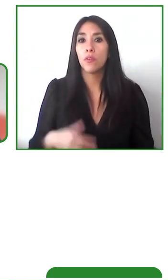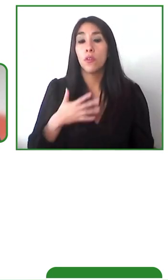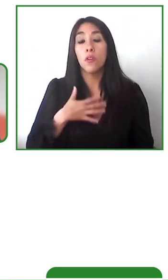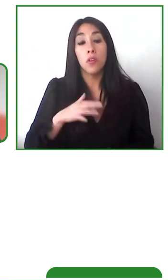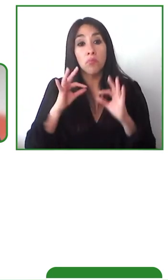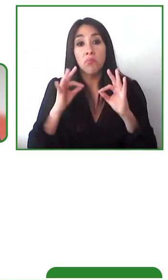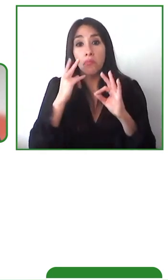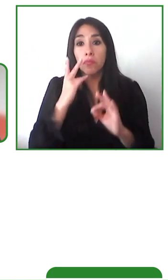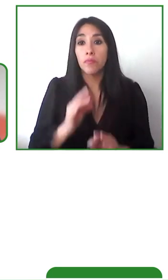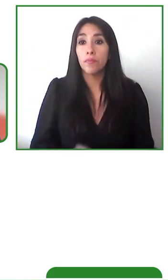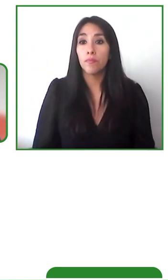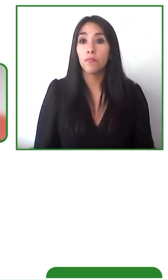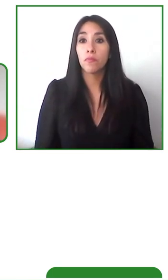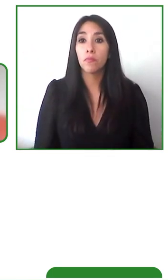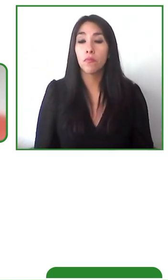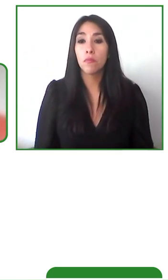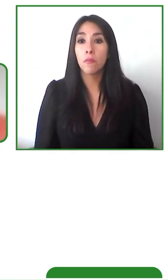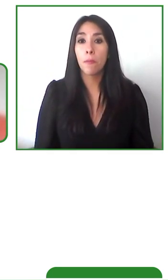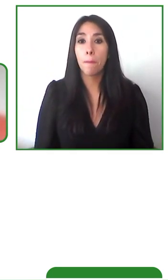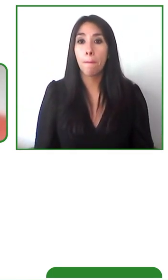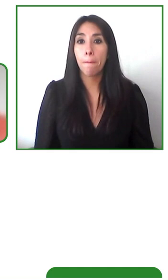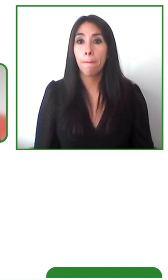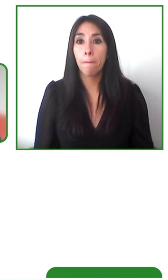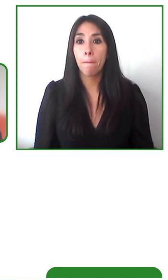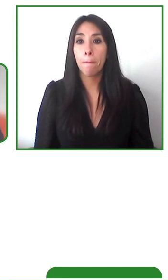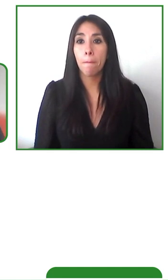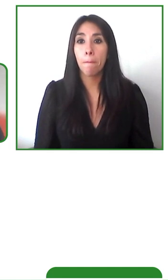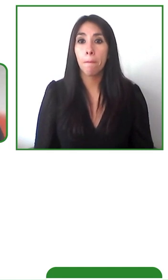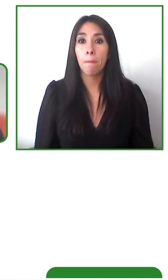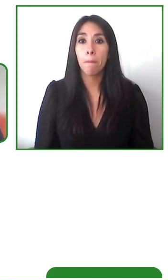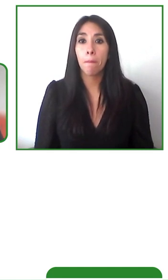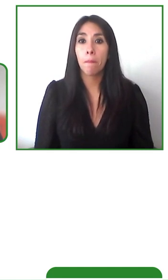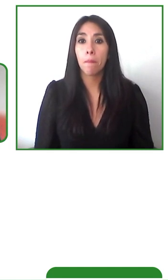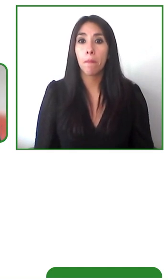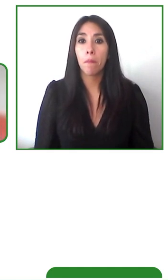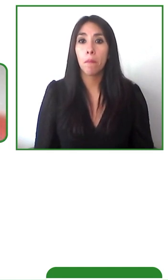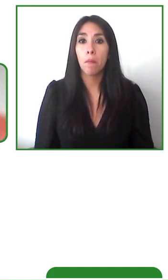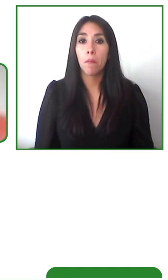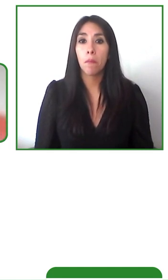Y después del primer análisis, Glenda. Sí,